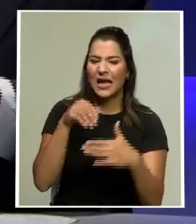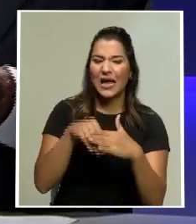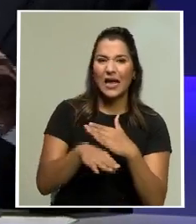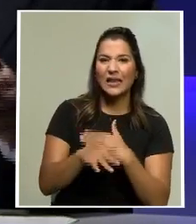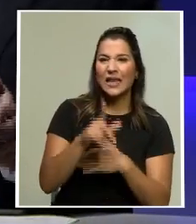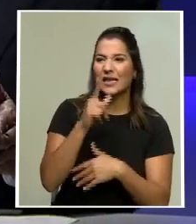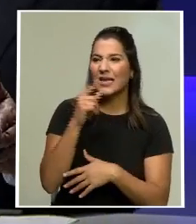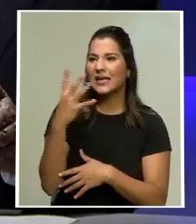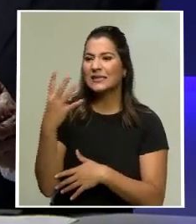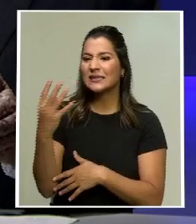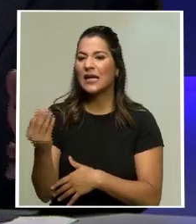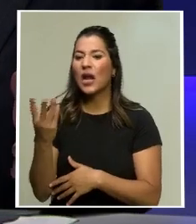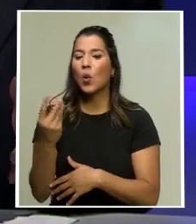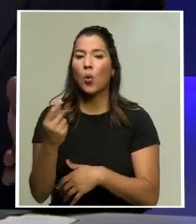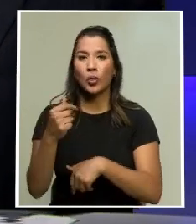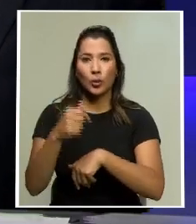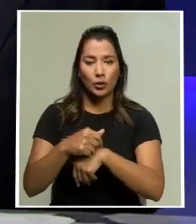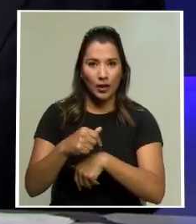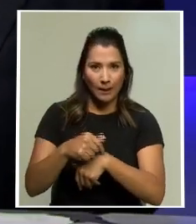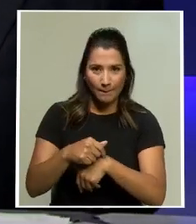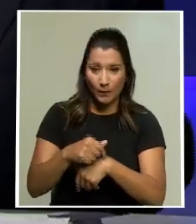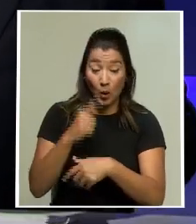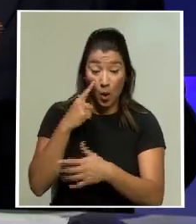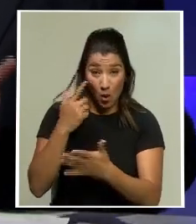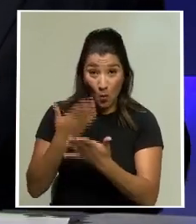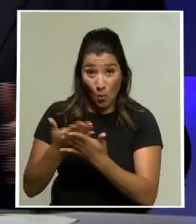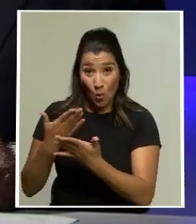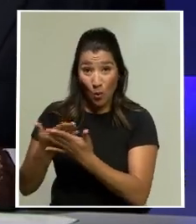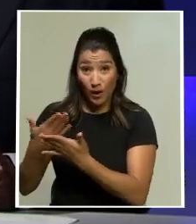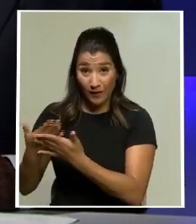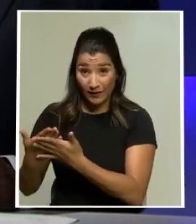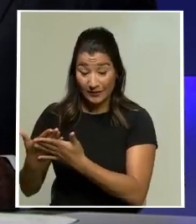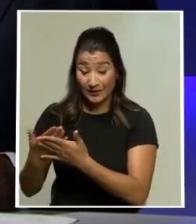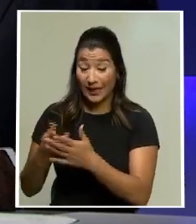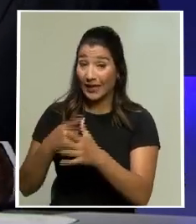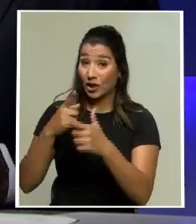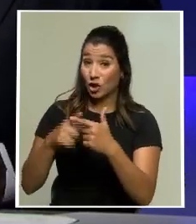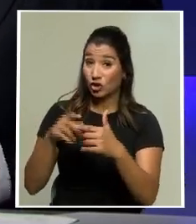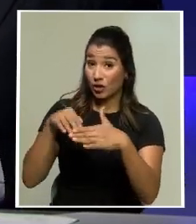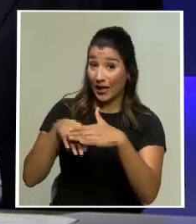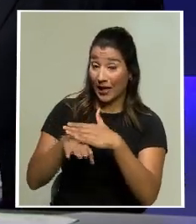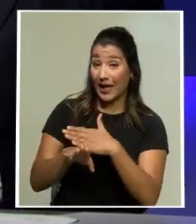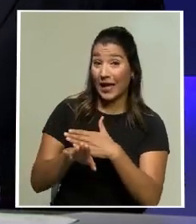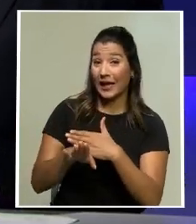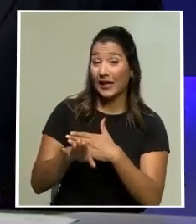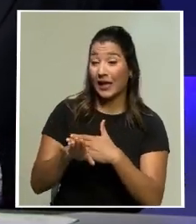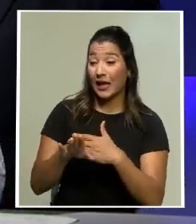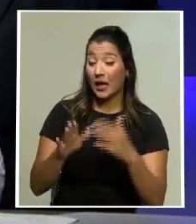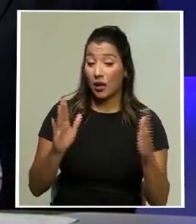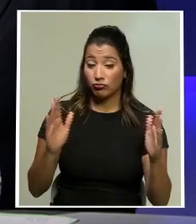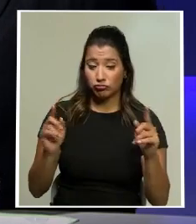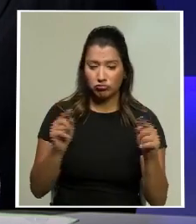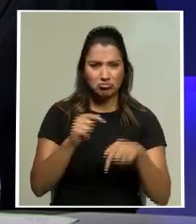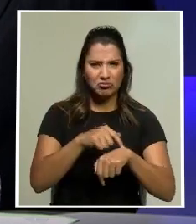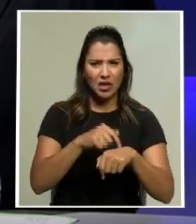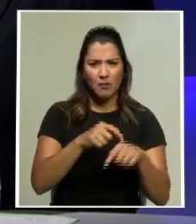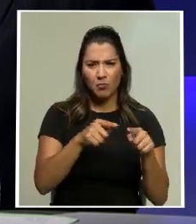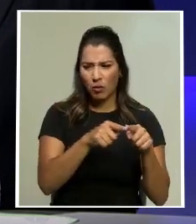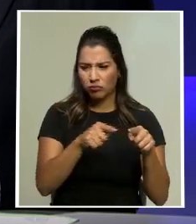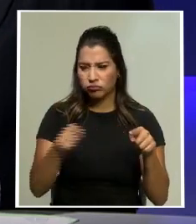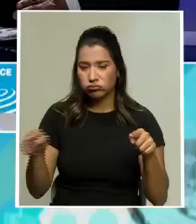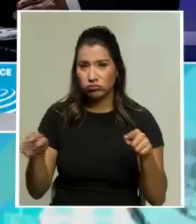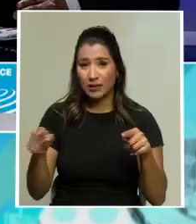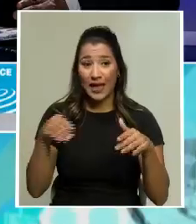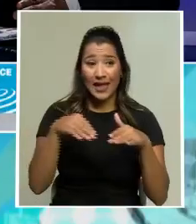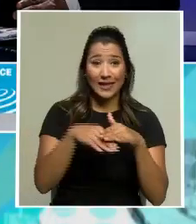sale, por cuánto tiempo. Y resultó que en un periodo estaban entrando y saliendo para hablar con los